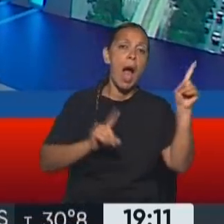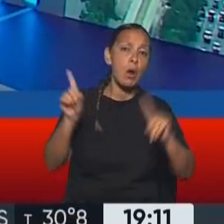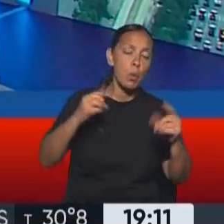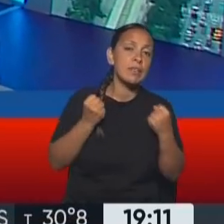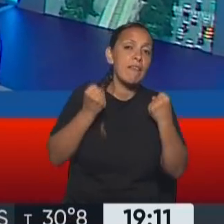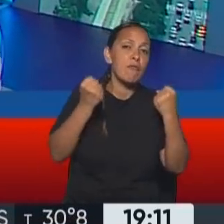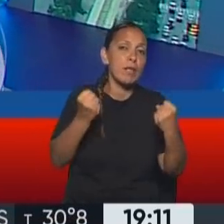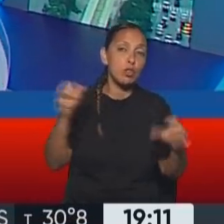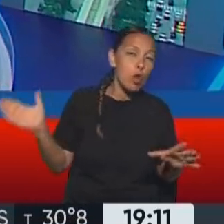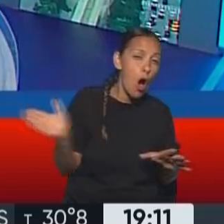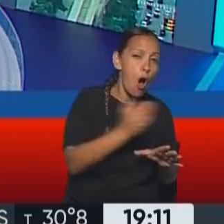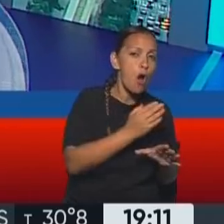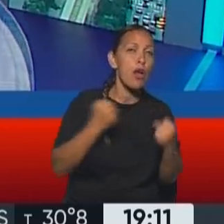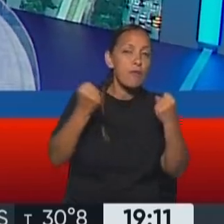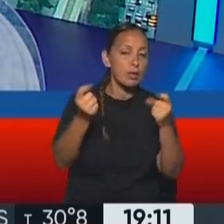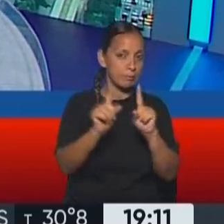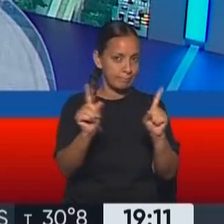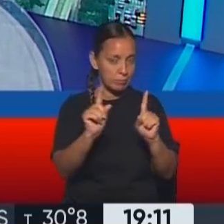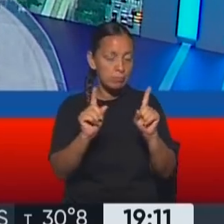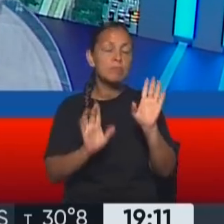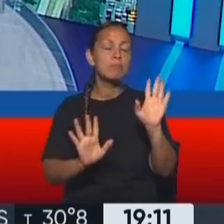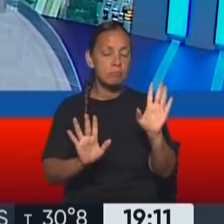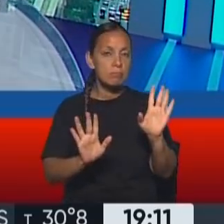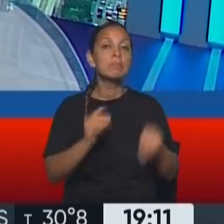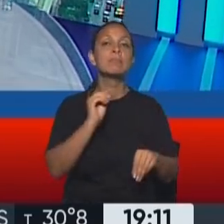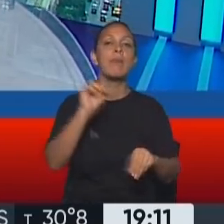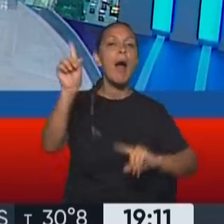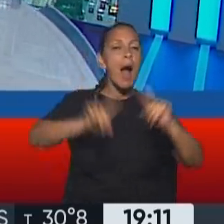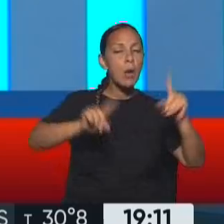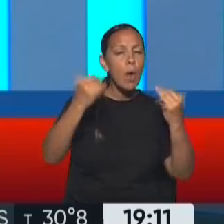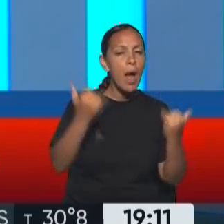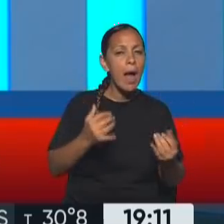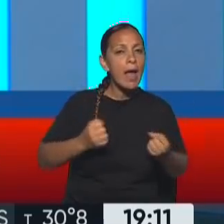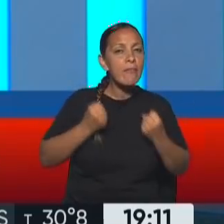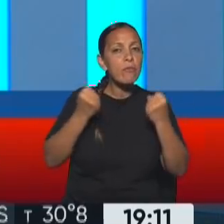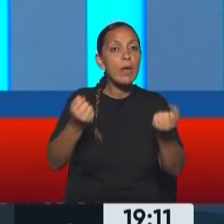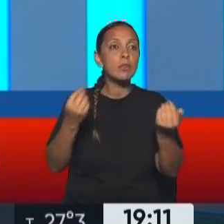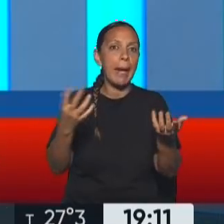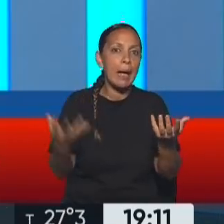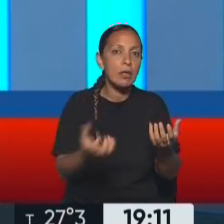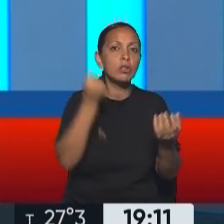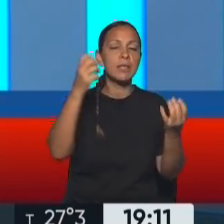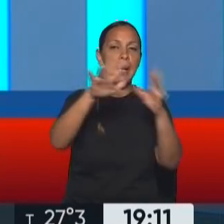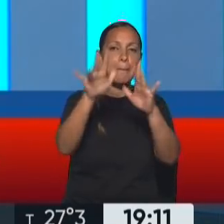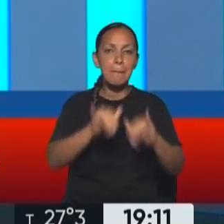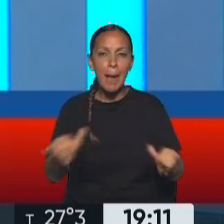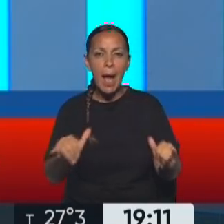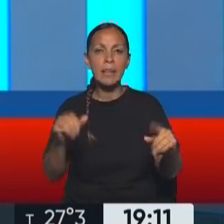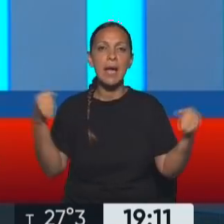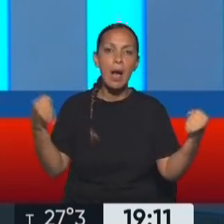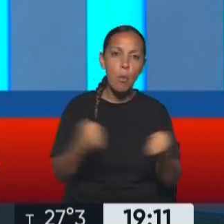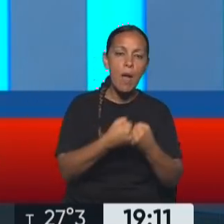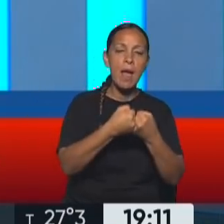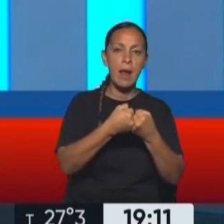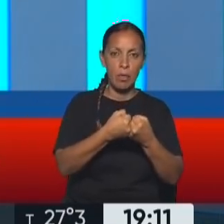haciendo, no todos, no todos están haciendo el mismo nivel de esfuerzo para lograr la paz, algún tipo de tregua, algún tipo